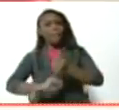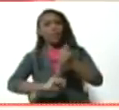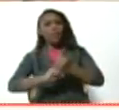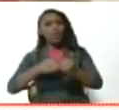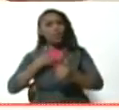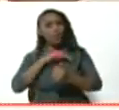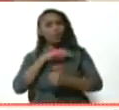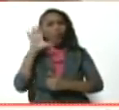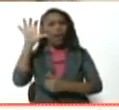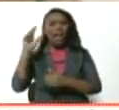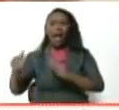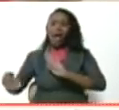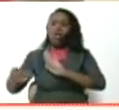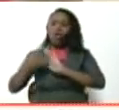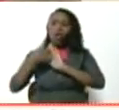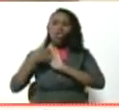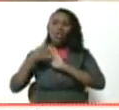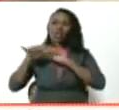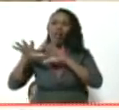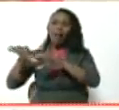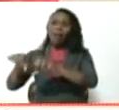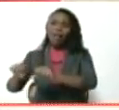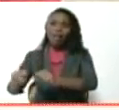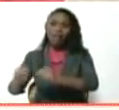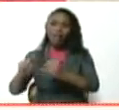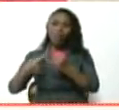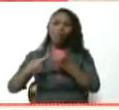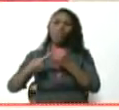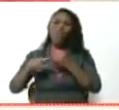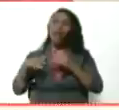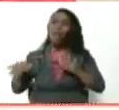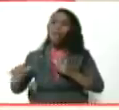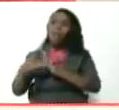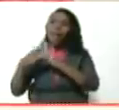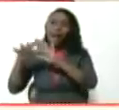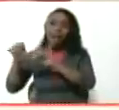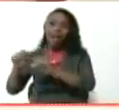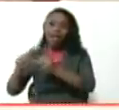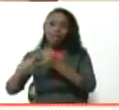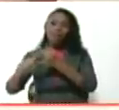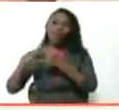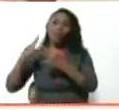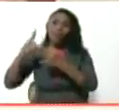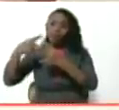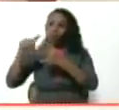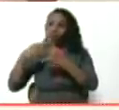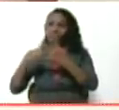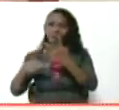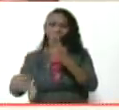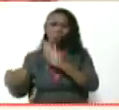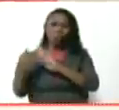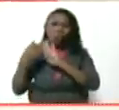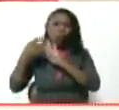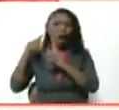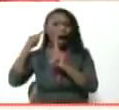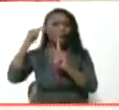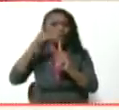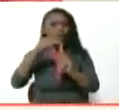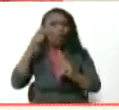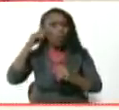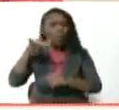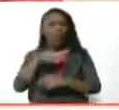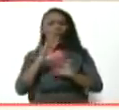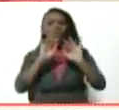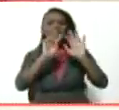nuestro país, sino en contra del capitalismo, en contra del imperialismo norteamericano y sus constantes agresiones hacia los pueblos. Del